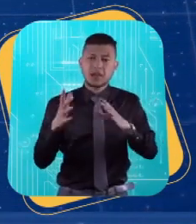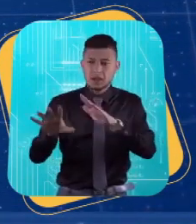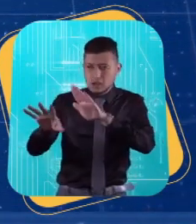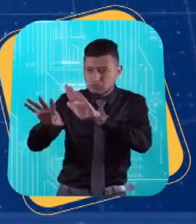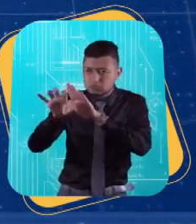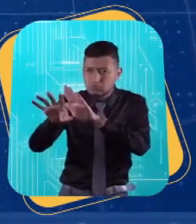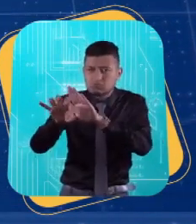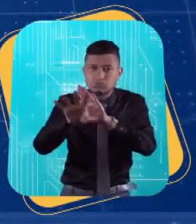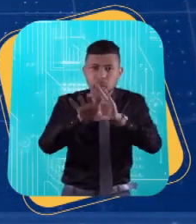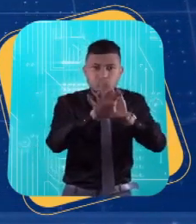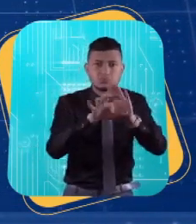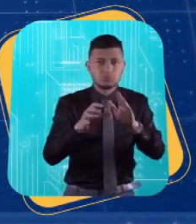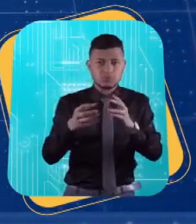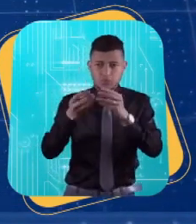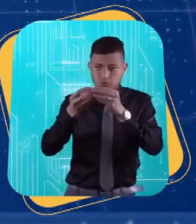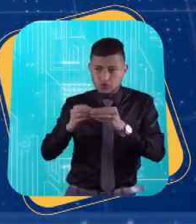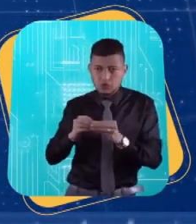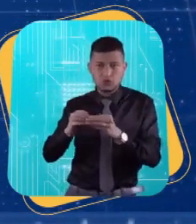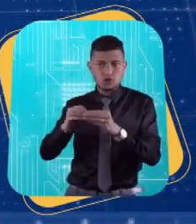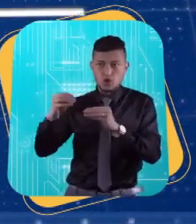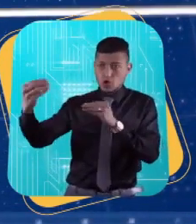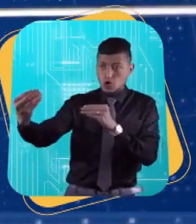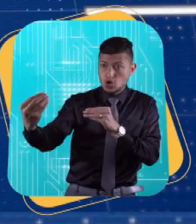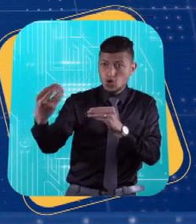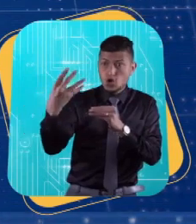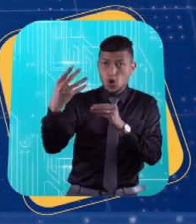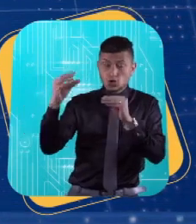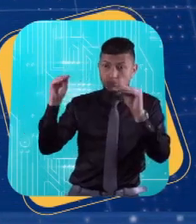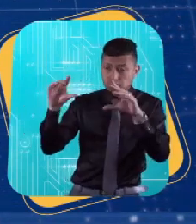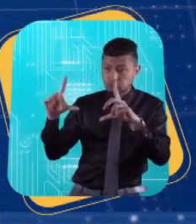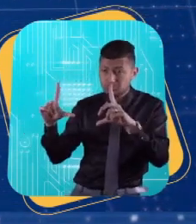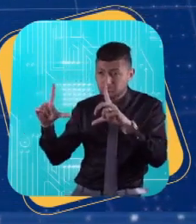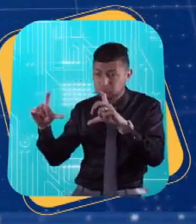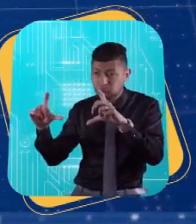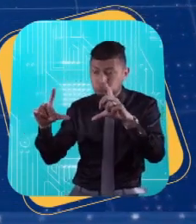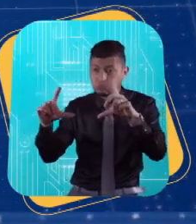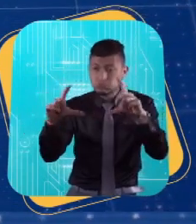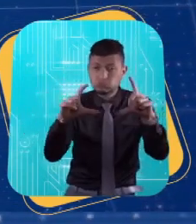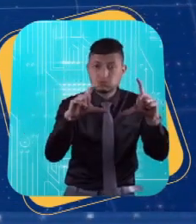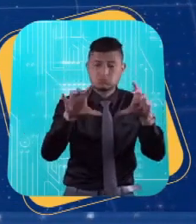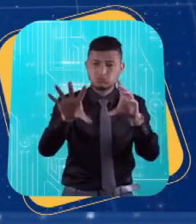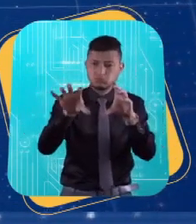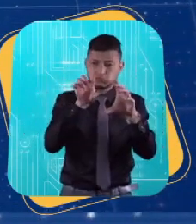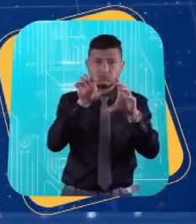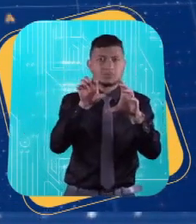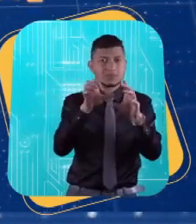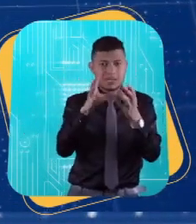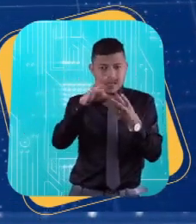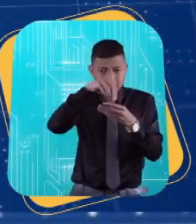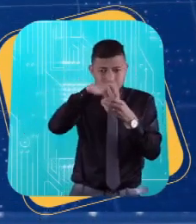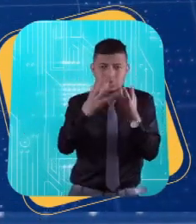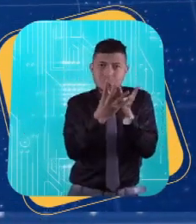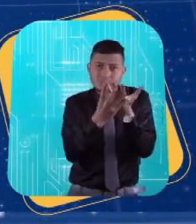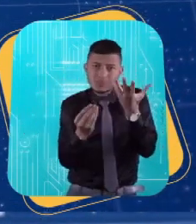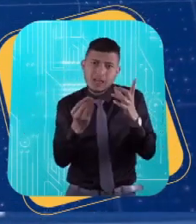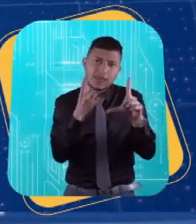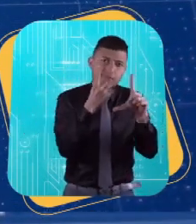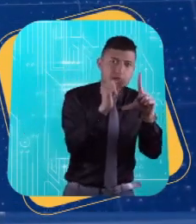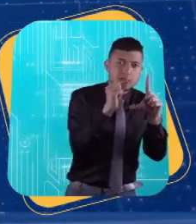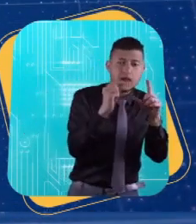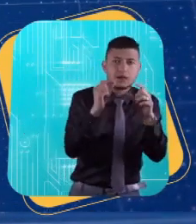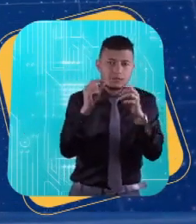consiste en capturar imágenes empleando para esto la luz, proyectándola y fijándola en forma de imágenes sobre un medio sensible,